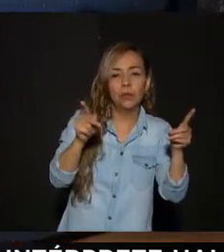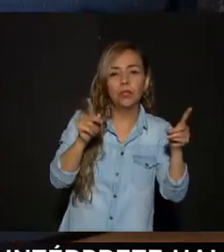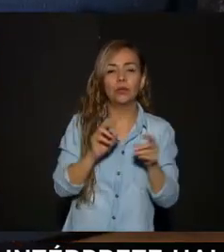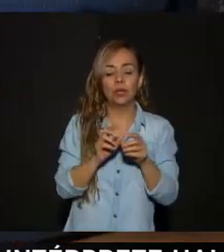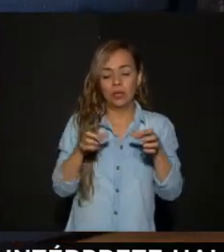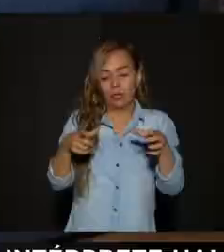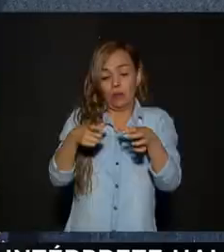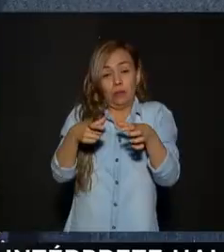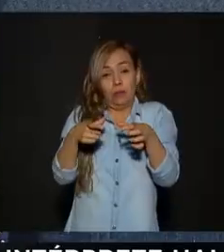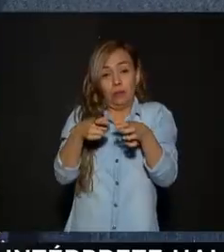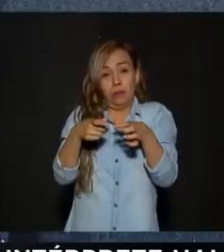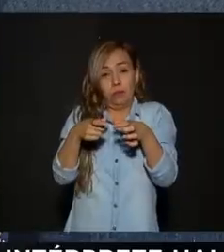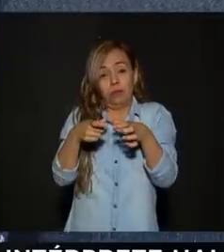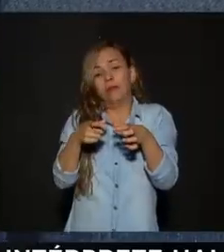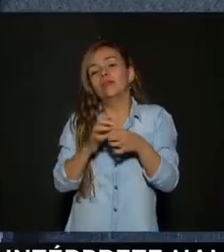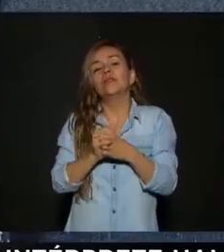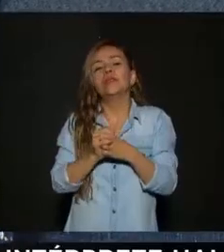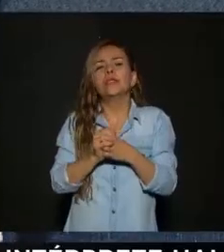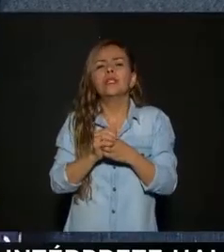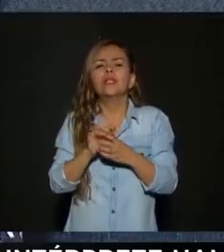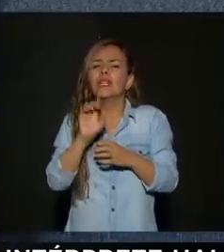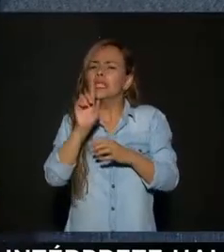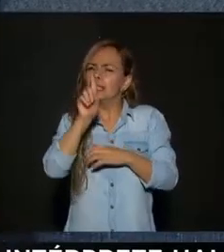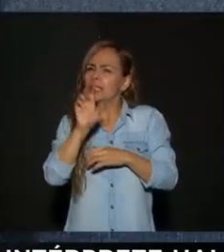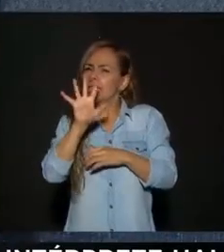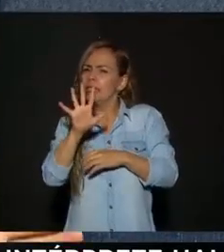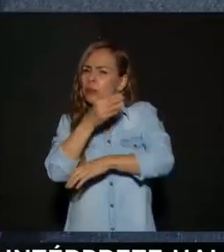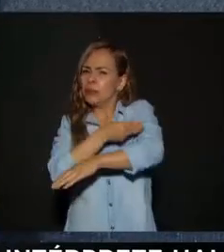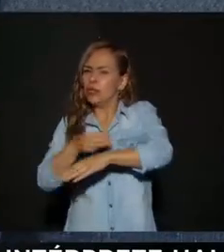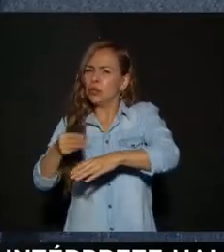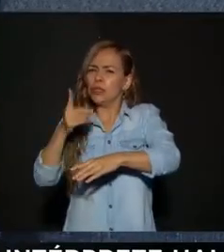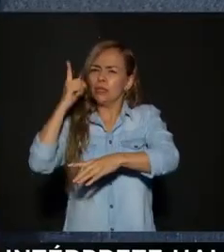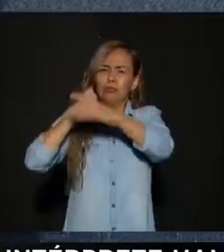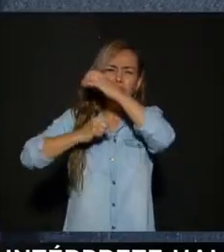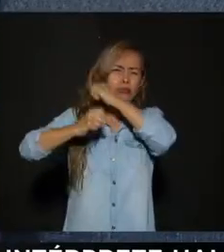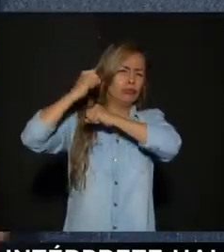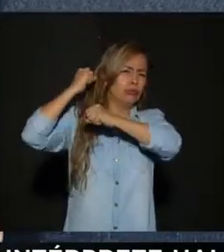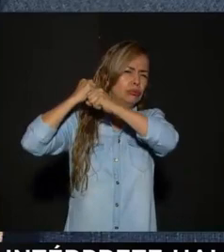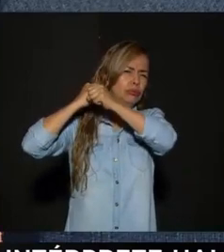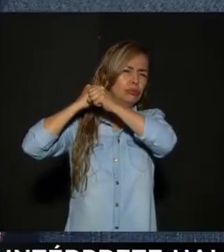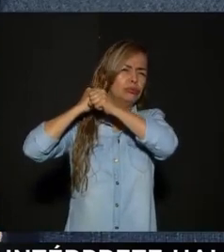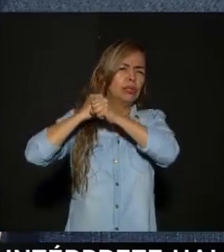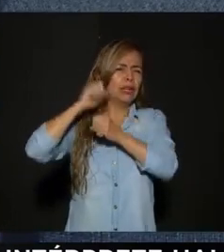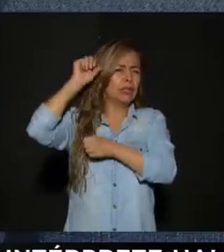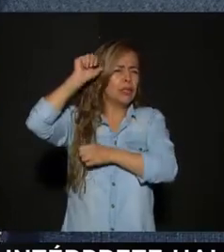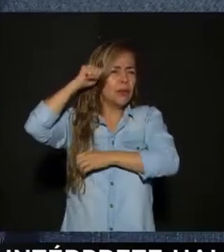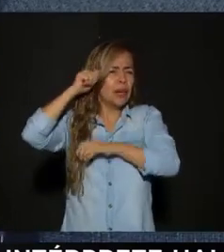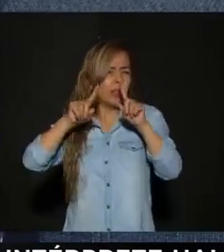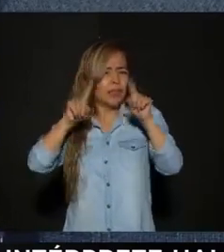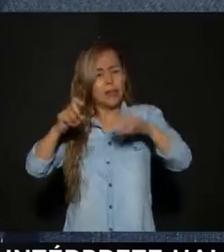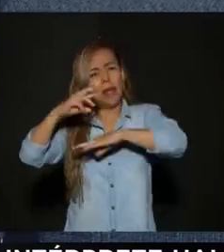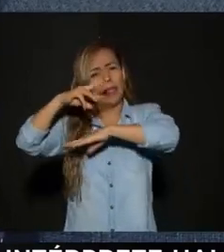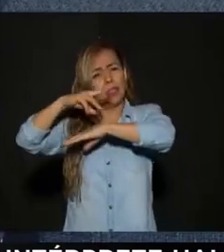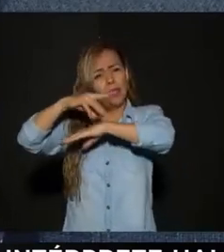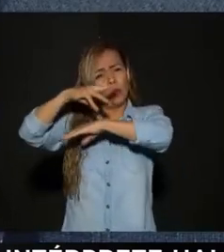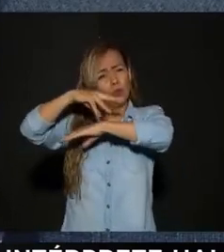impactó hace 65 millones de años, que yo creo que así los papás le preguntan a los niños en casa sobre los dinosaurios, los niños